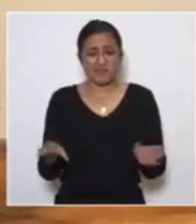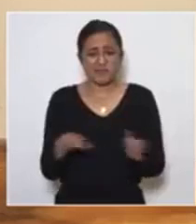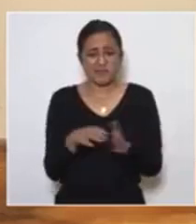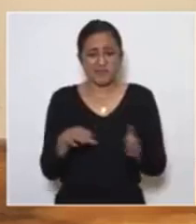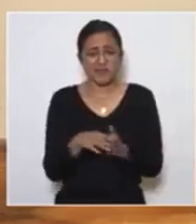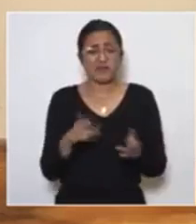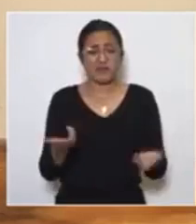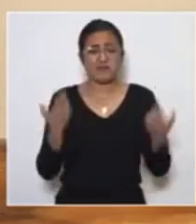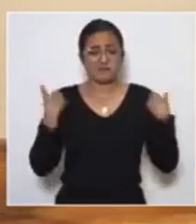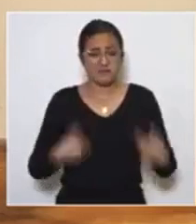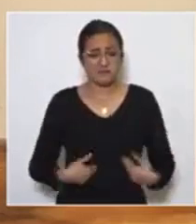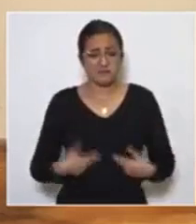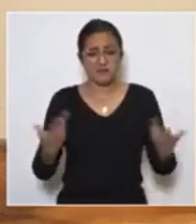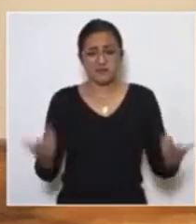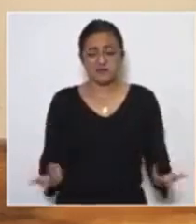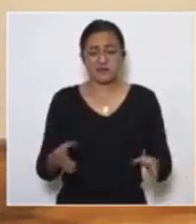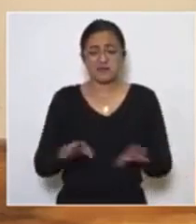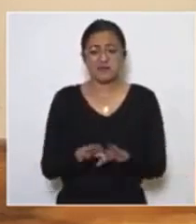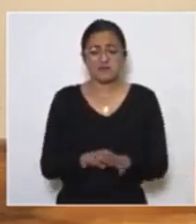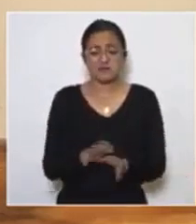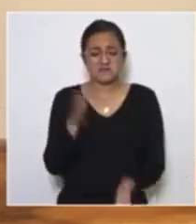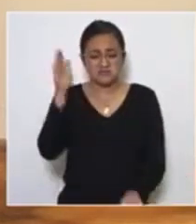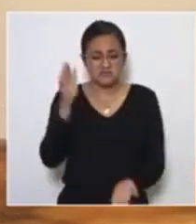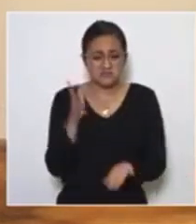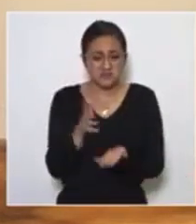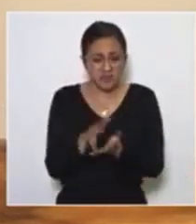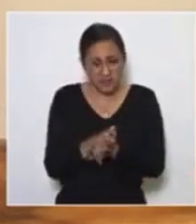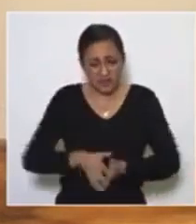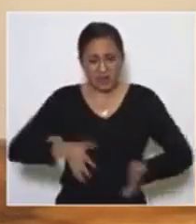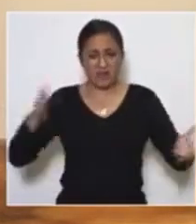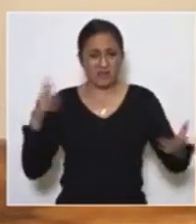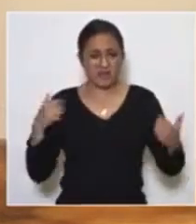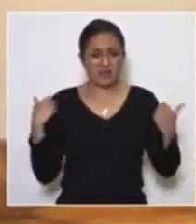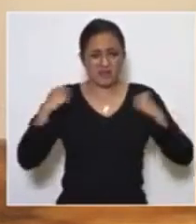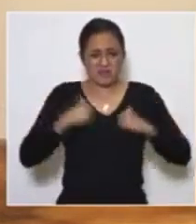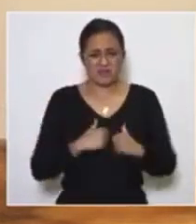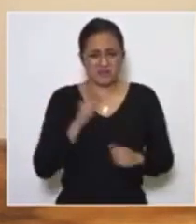y la ropa en tallas enormes o tallas